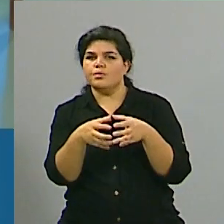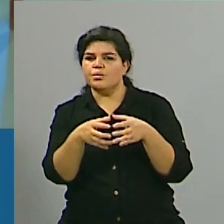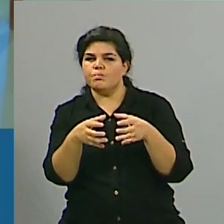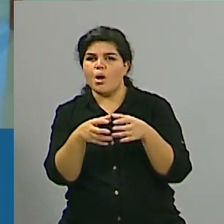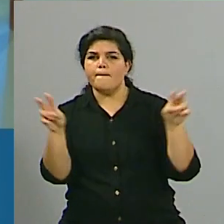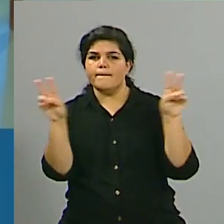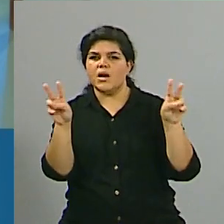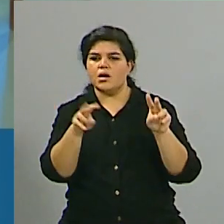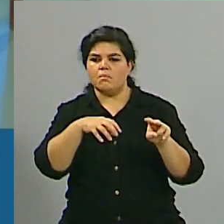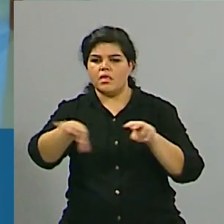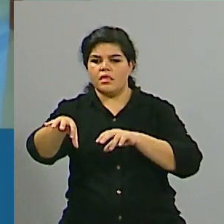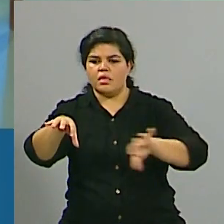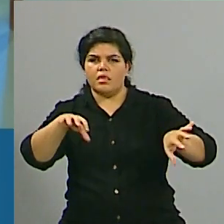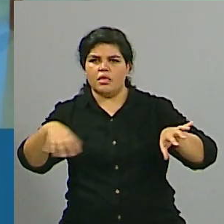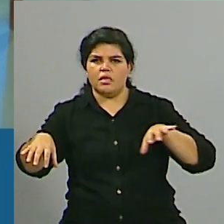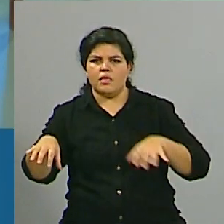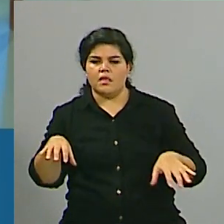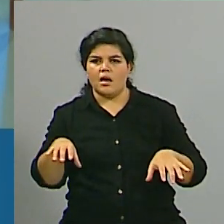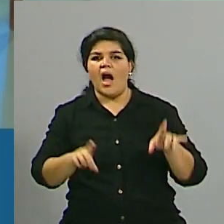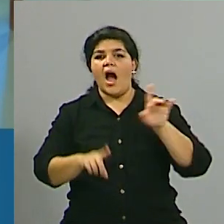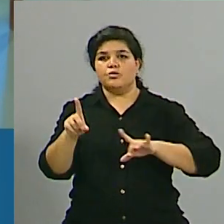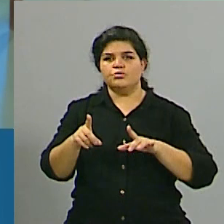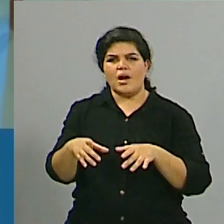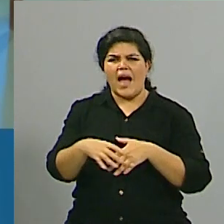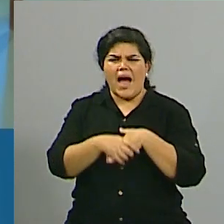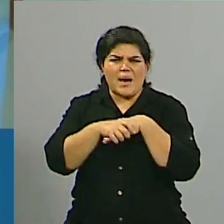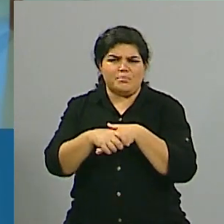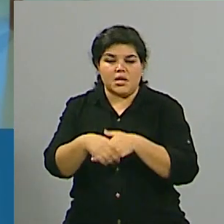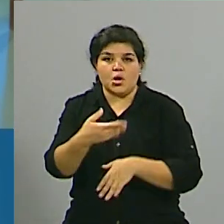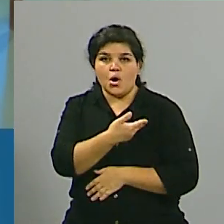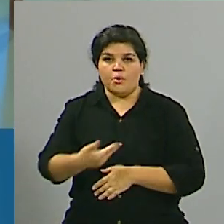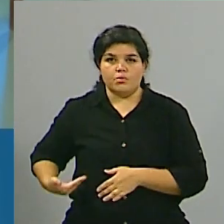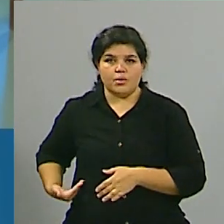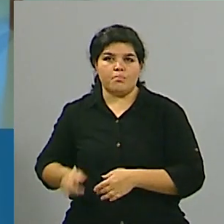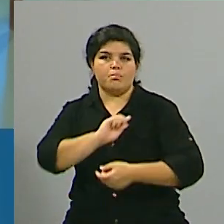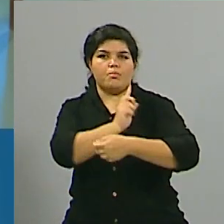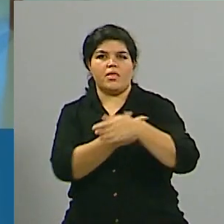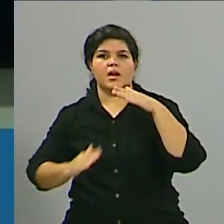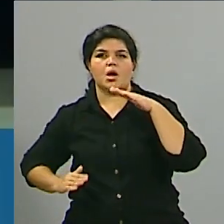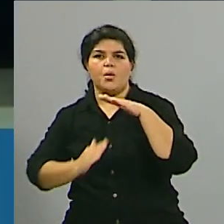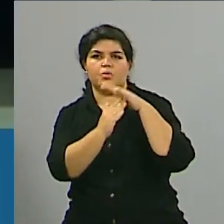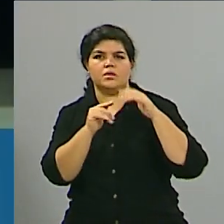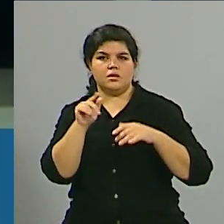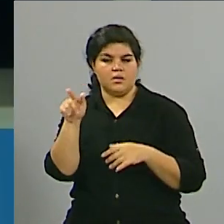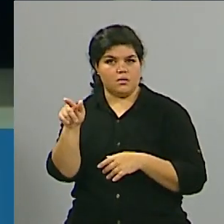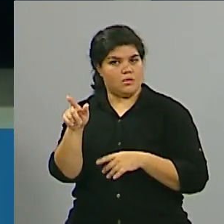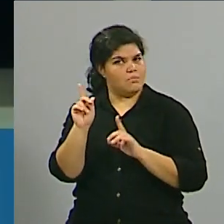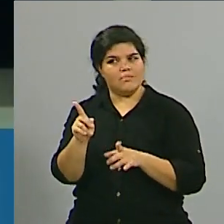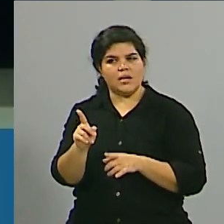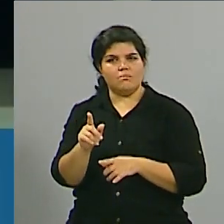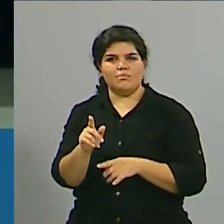quedando algunos más amigos de otros del Poder Ejecutivo Nacional, que como digo, a veces lo celebro, que haya esa convivencia y ese